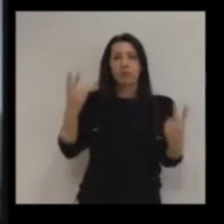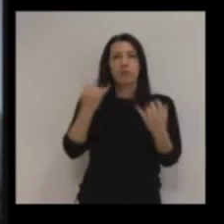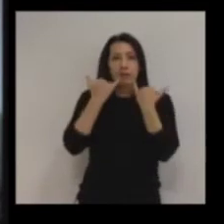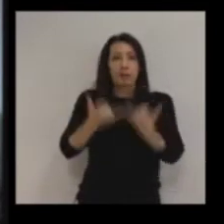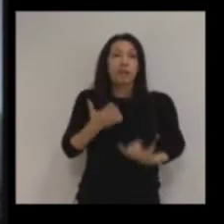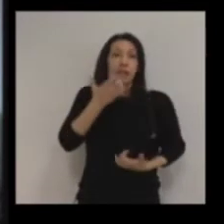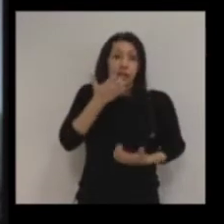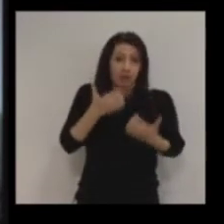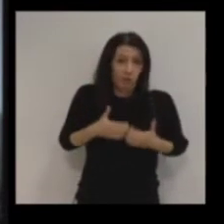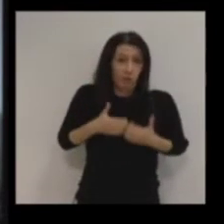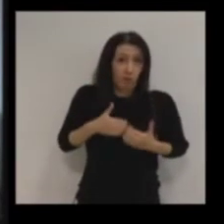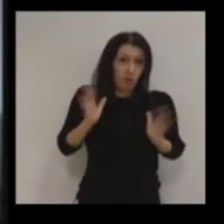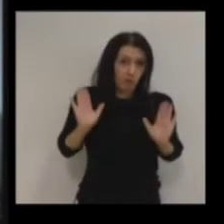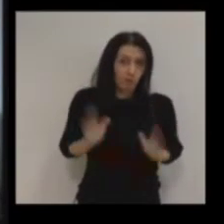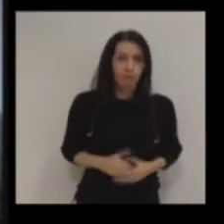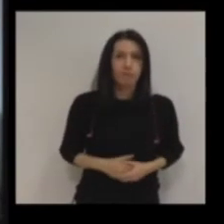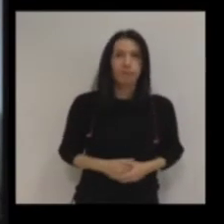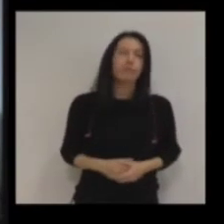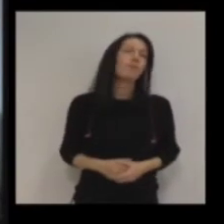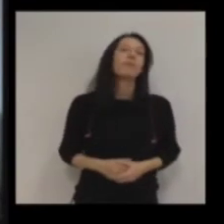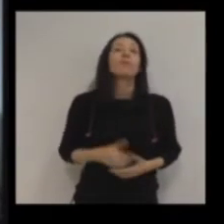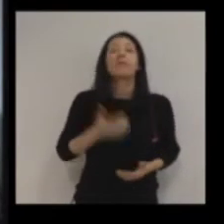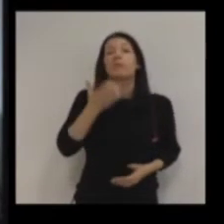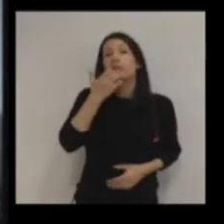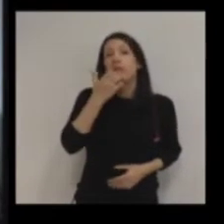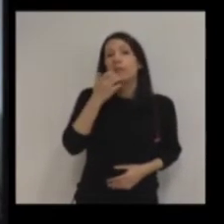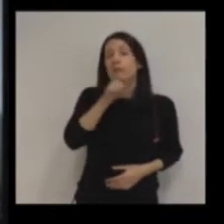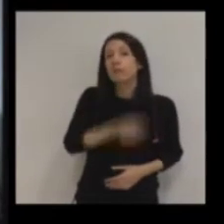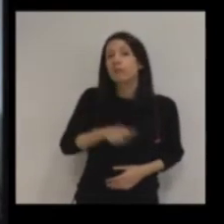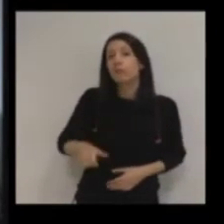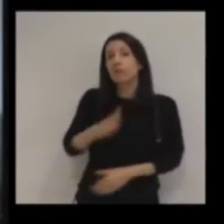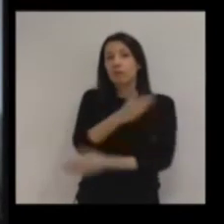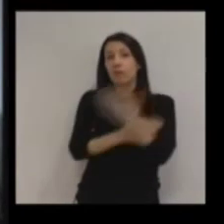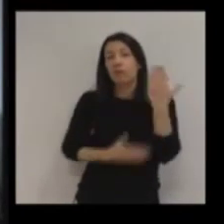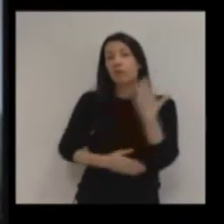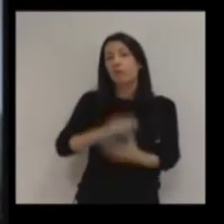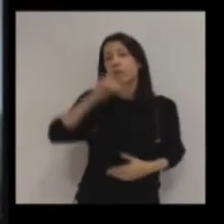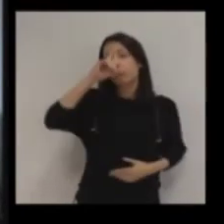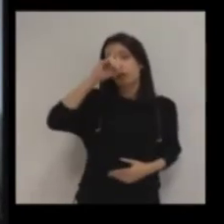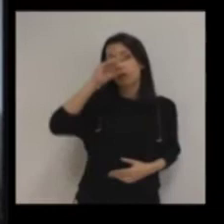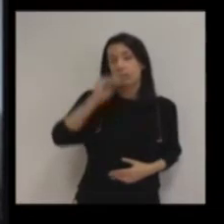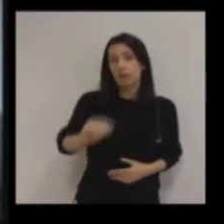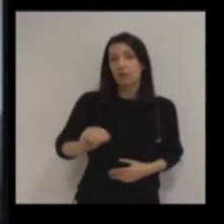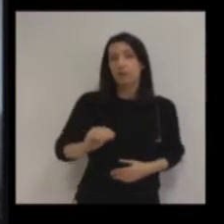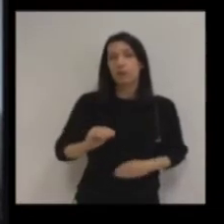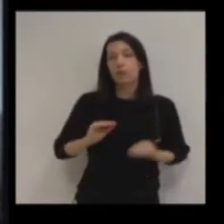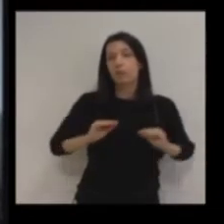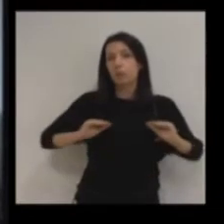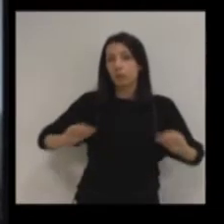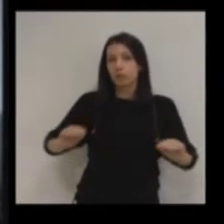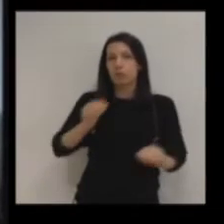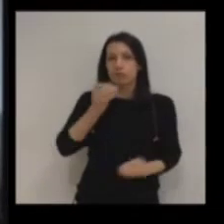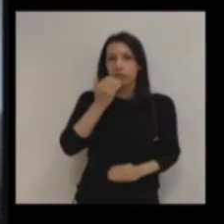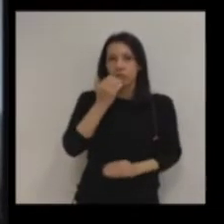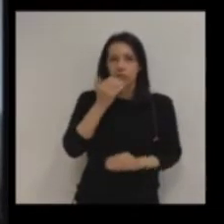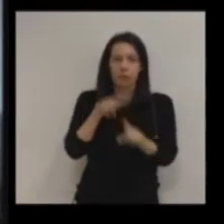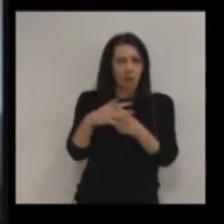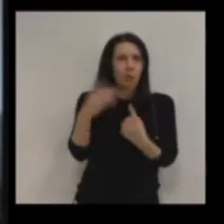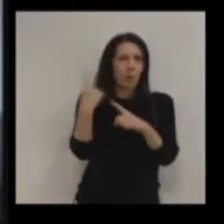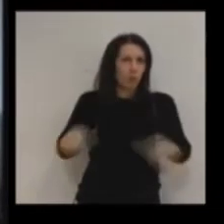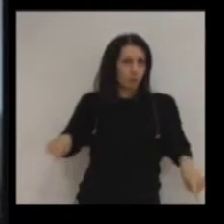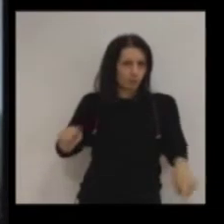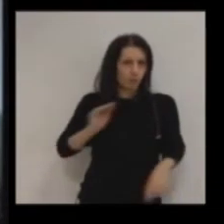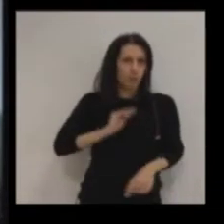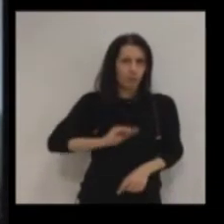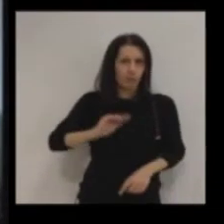funciona. En el caso de personas con discapacidad intelectual, el caso es muy distinto,